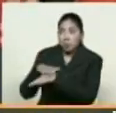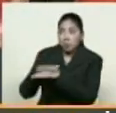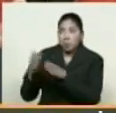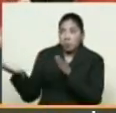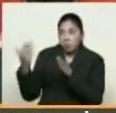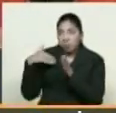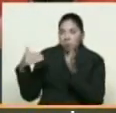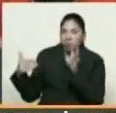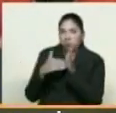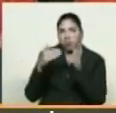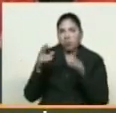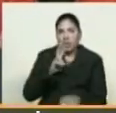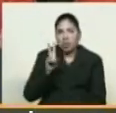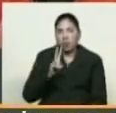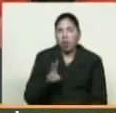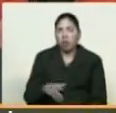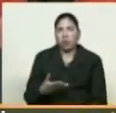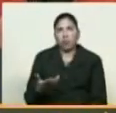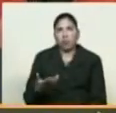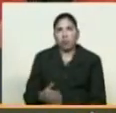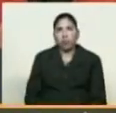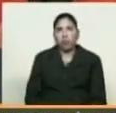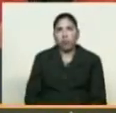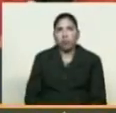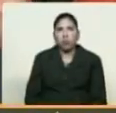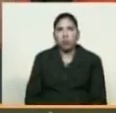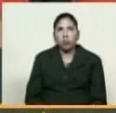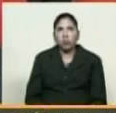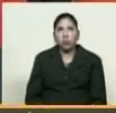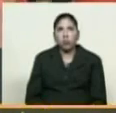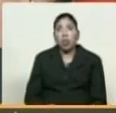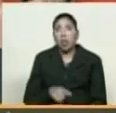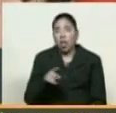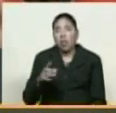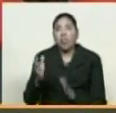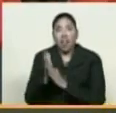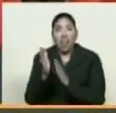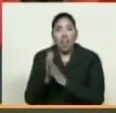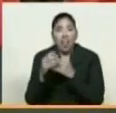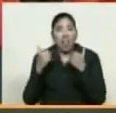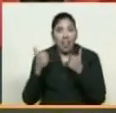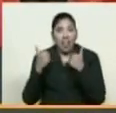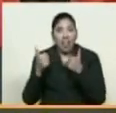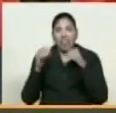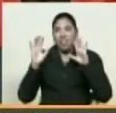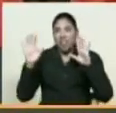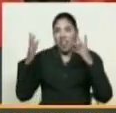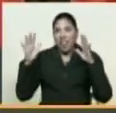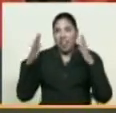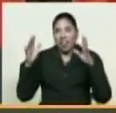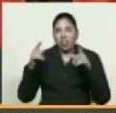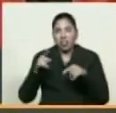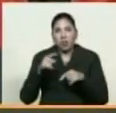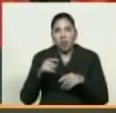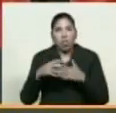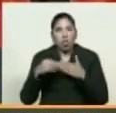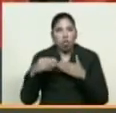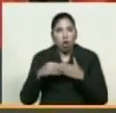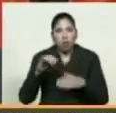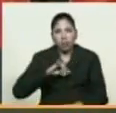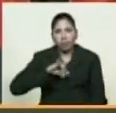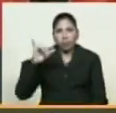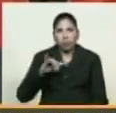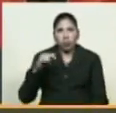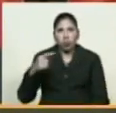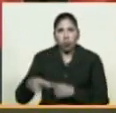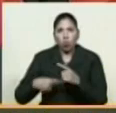oposición que aplaude cada vez que Dollar Today lanza el dólar a lo que le da la gana. Ellos lo aplauden. Revisen unos tweets que lanzó hace